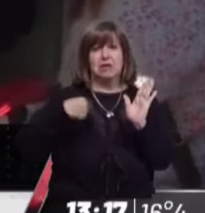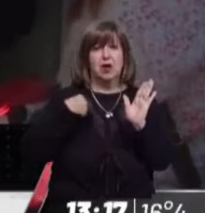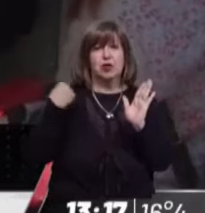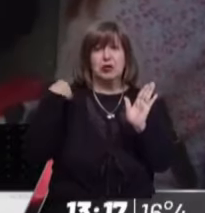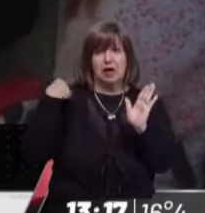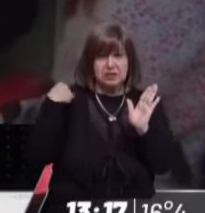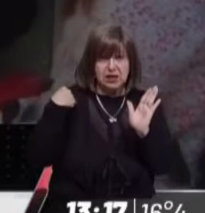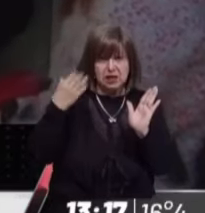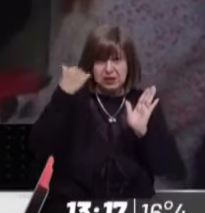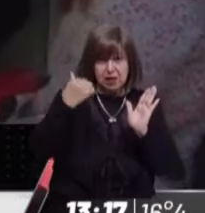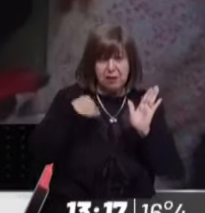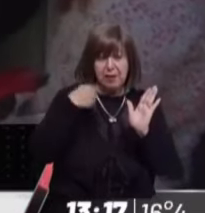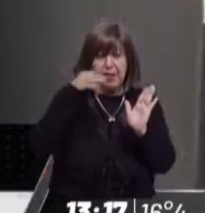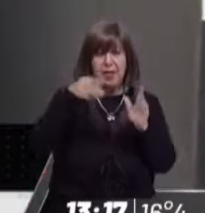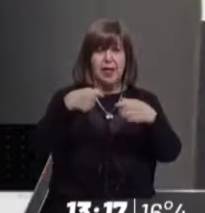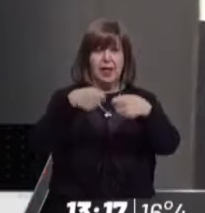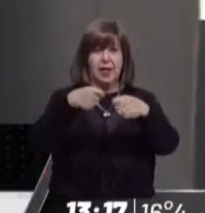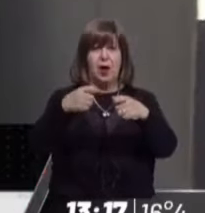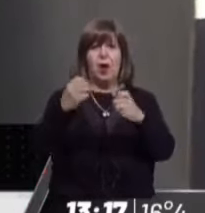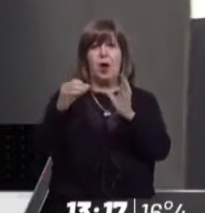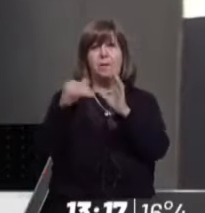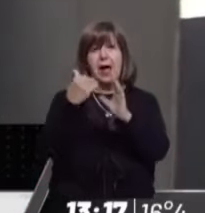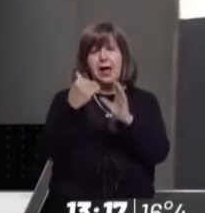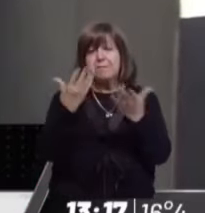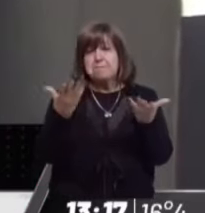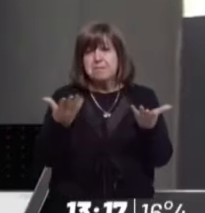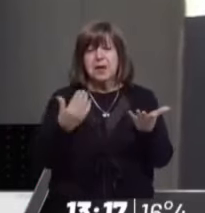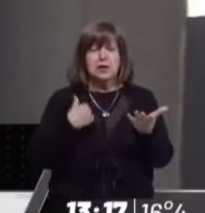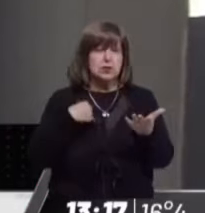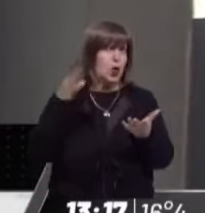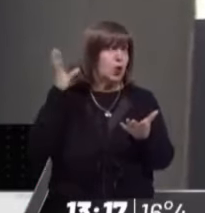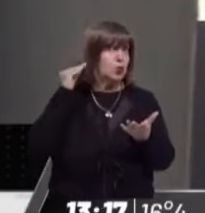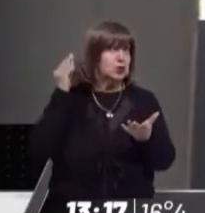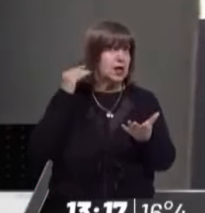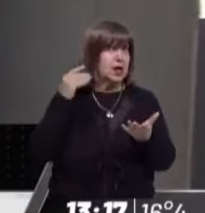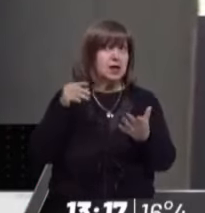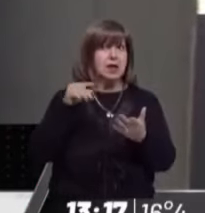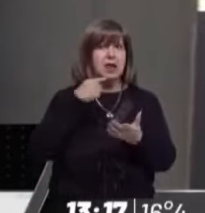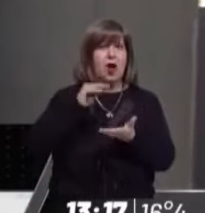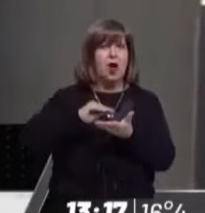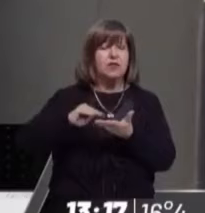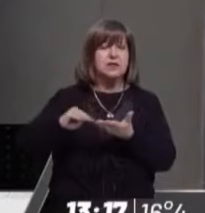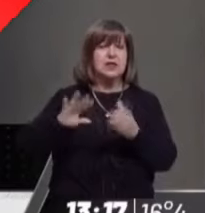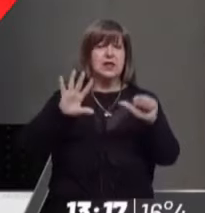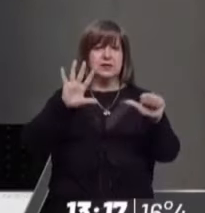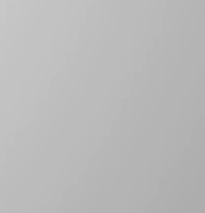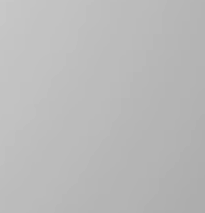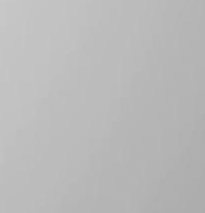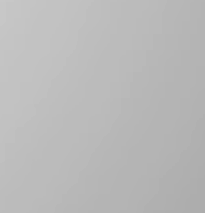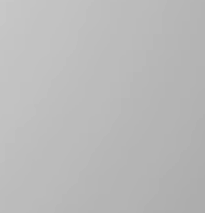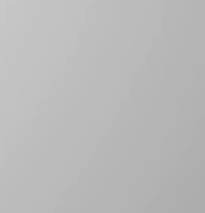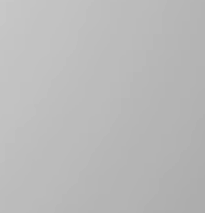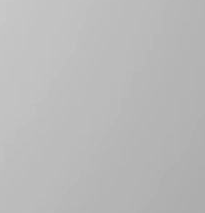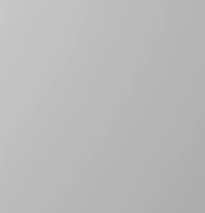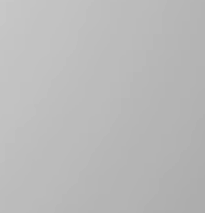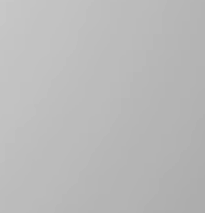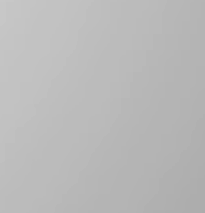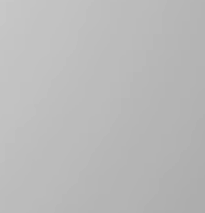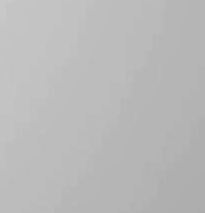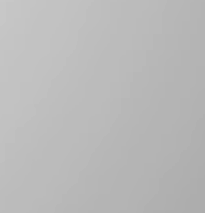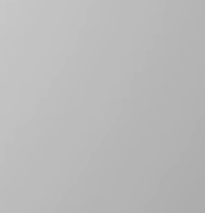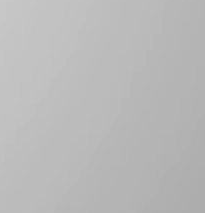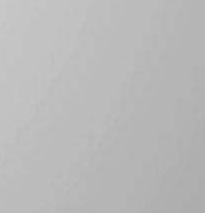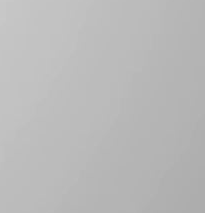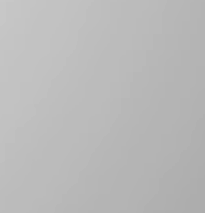sé cómo van a hacer, si te van a llamar, si te van a mandar un mail. Supuestamente el otro día escuché en el registro que hay demora de hasta 6 meses para entregar cédulas.